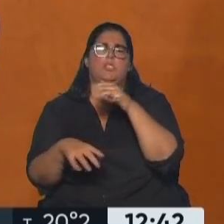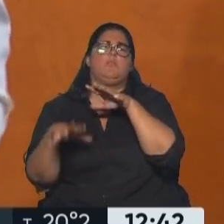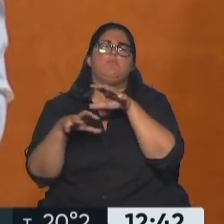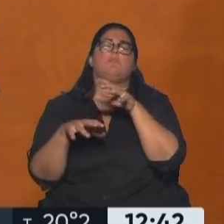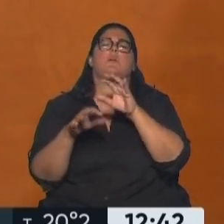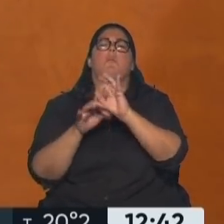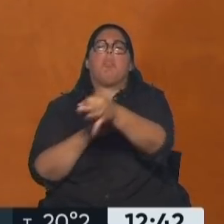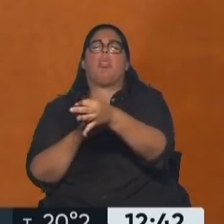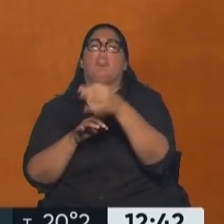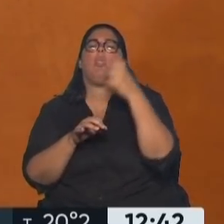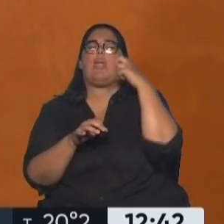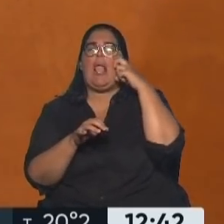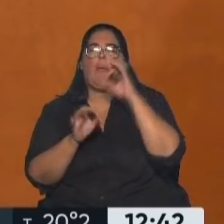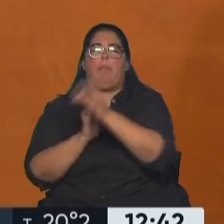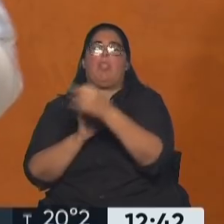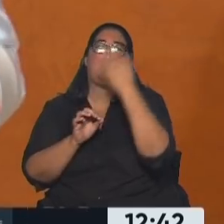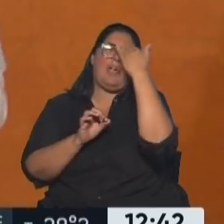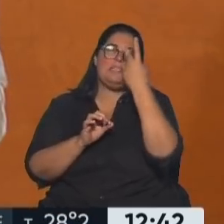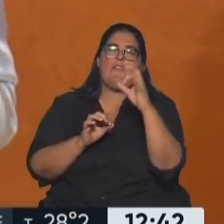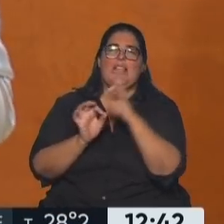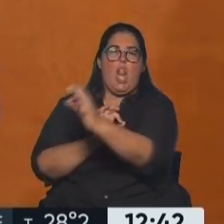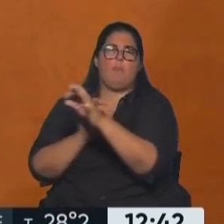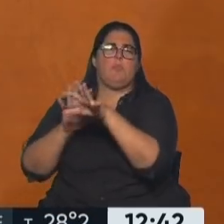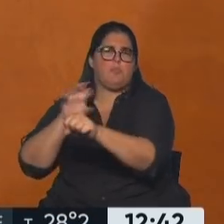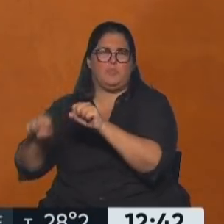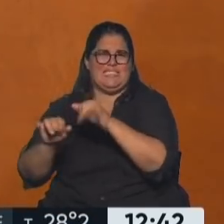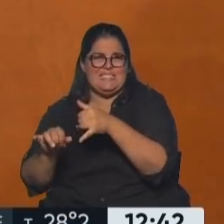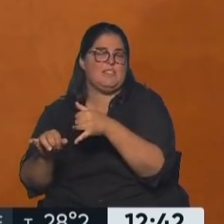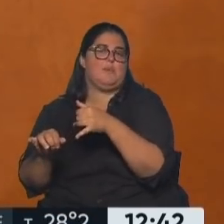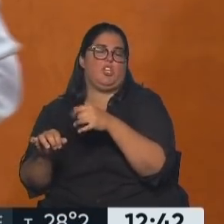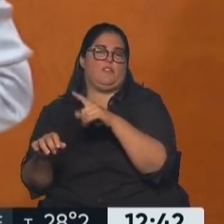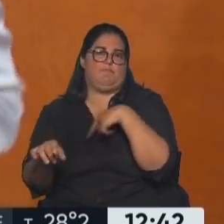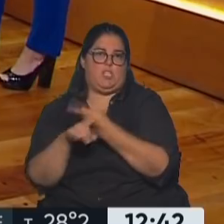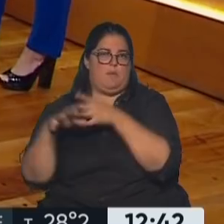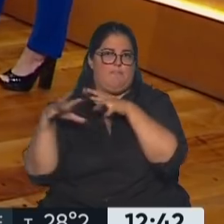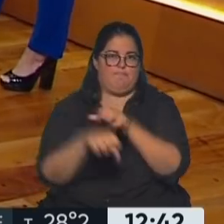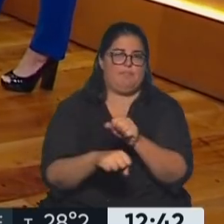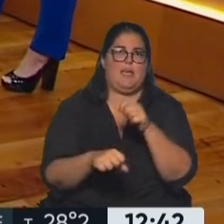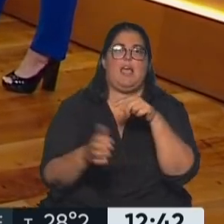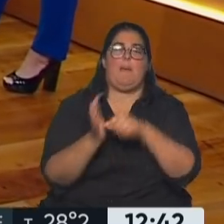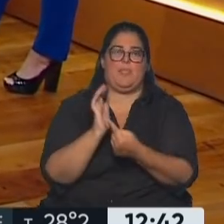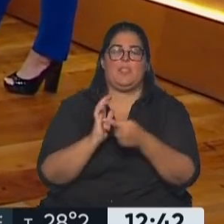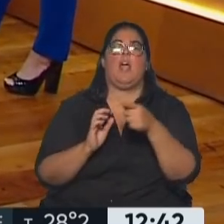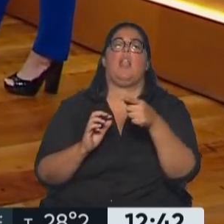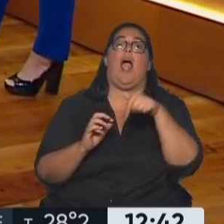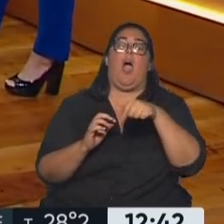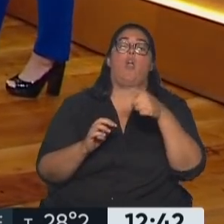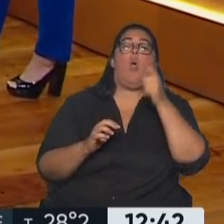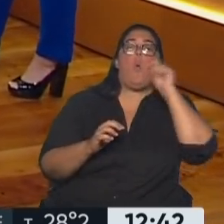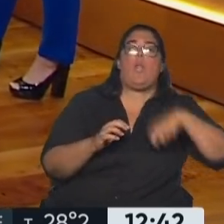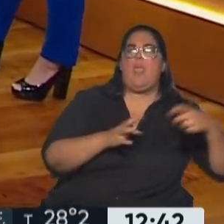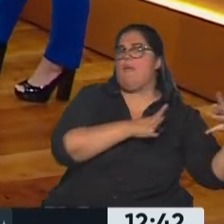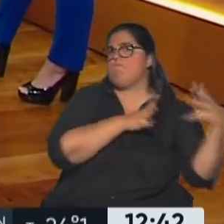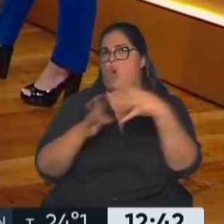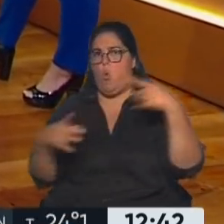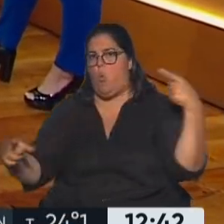capital, y lo que estamos registrando ahora es una contraofensiva ucraniana, justamente. Bueno, allí están las contraofensivas ucranianas